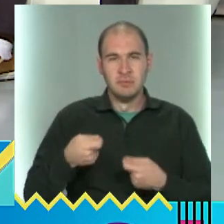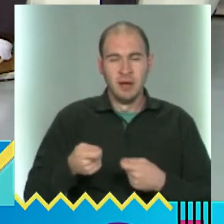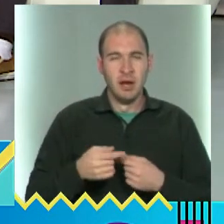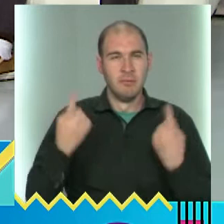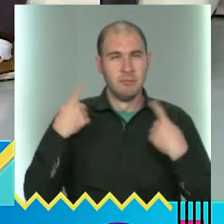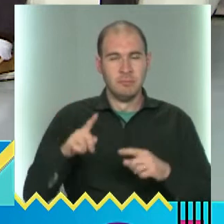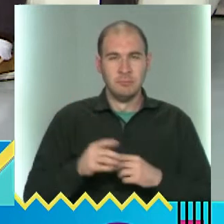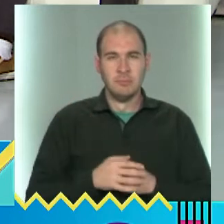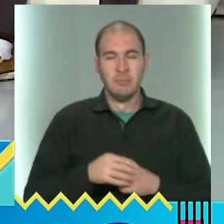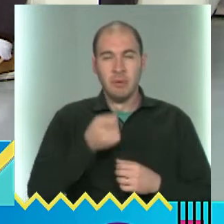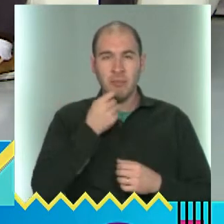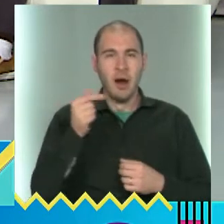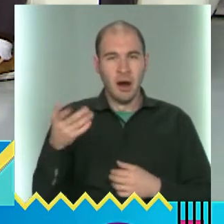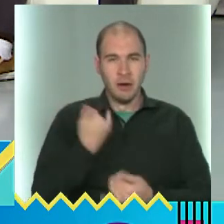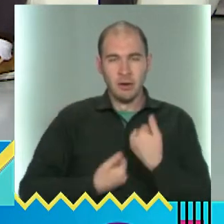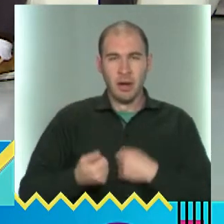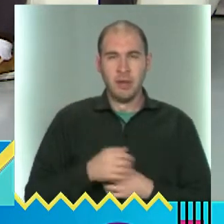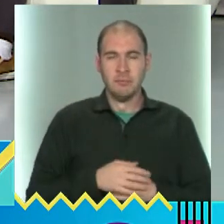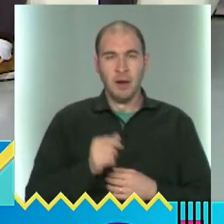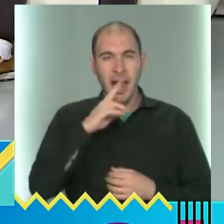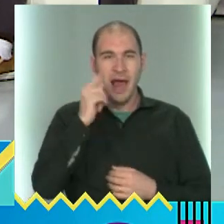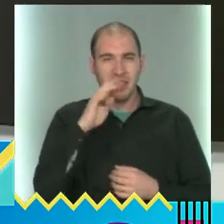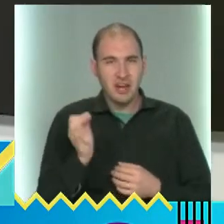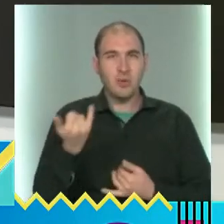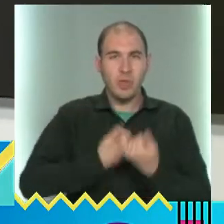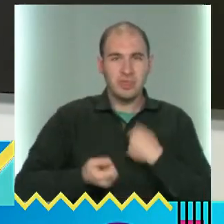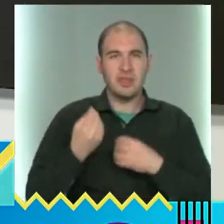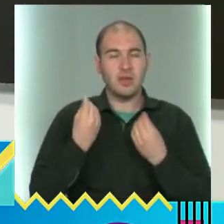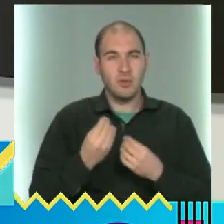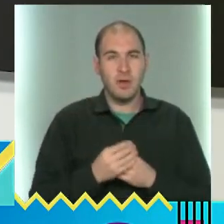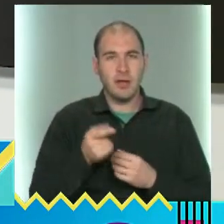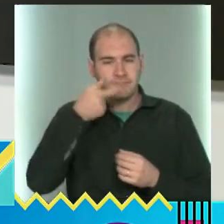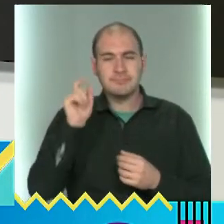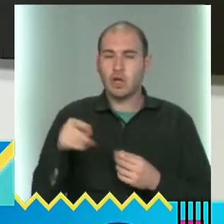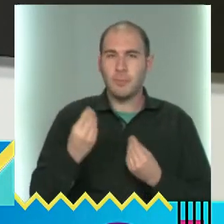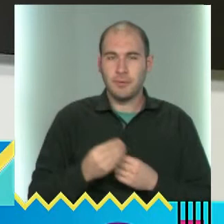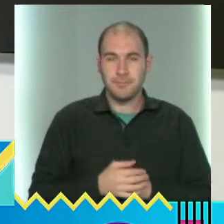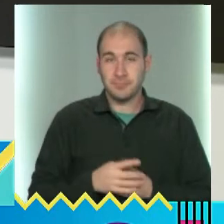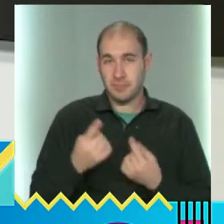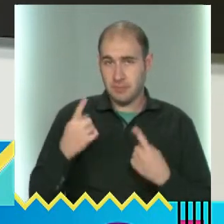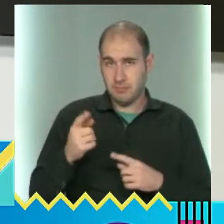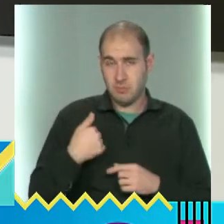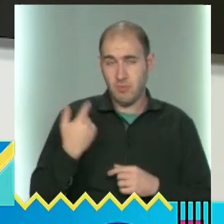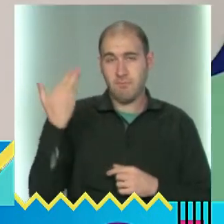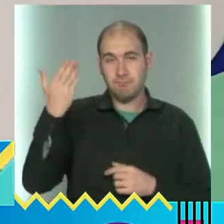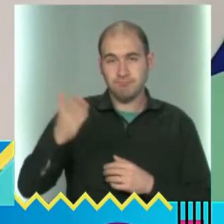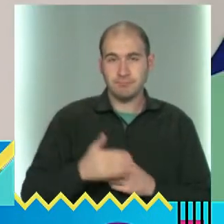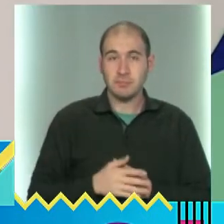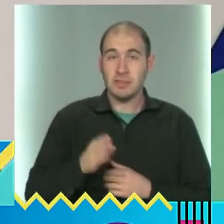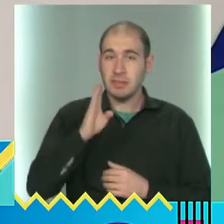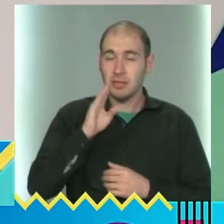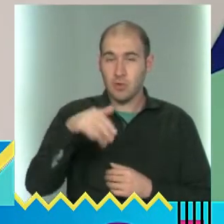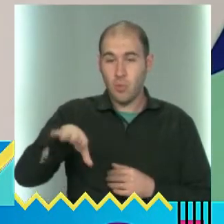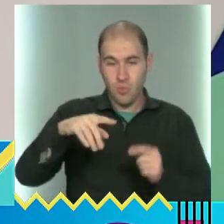totalmente distinto a lo que nos está contando Alejandro. ¿Cómo ha sido tu experiencia? No necesariamente. Cuando fui a esta